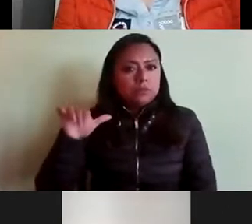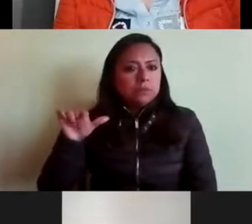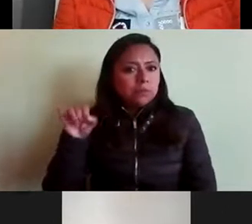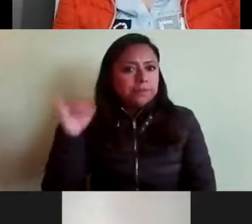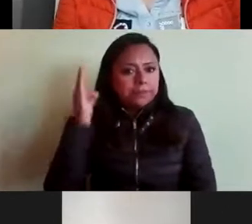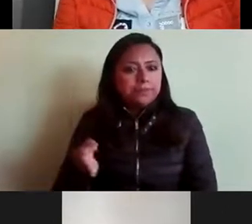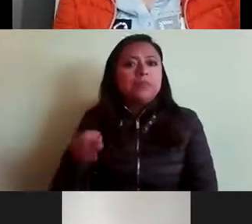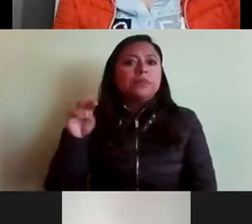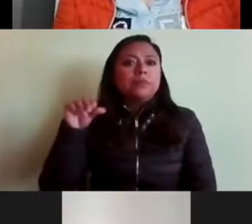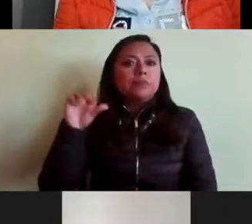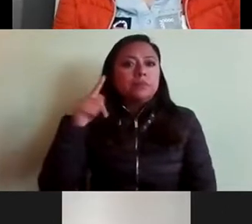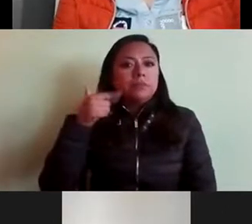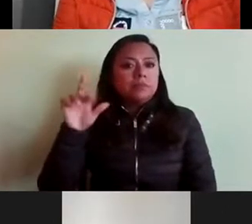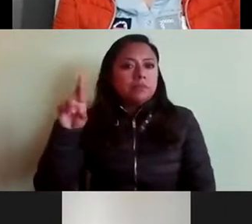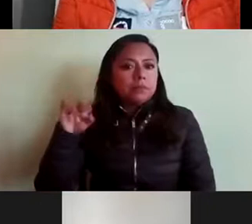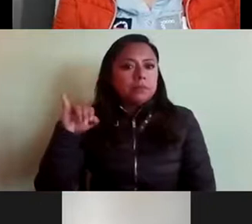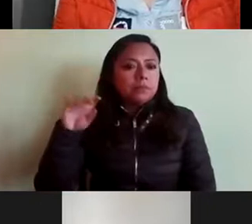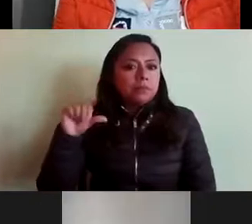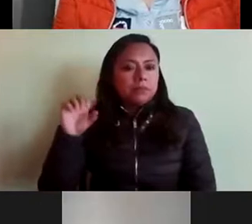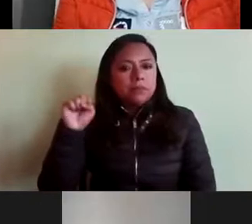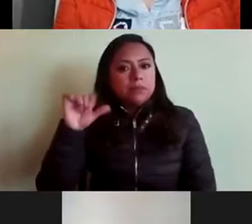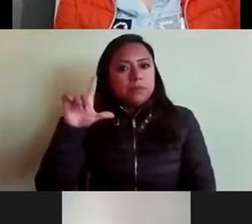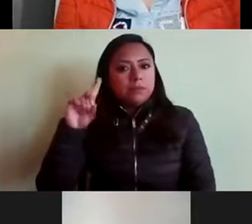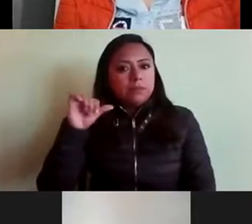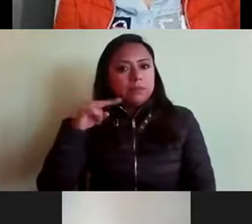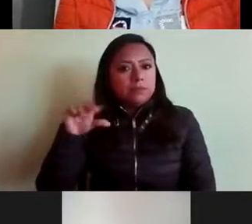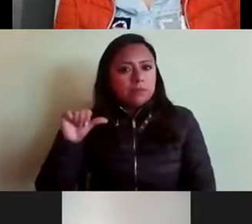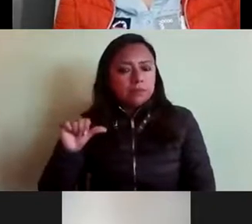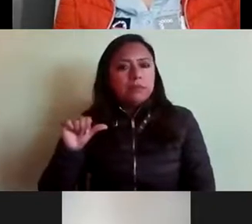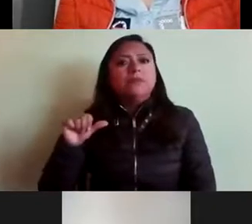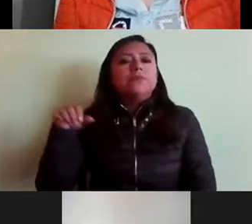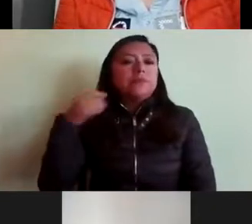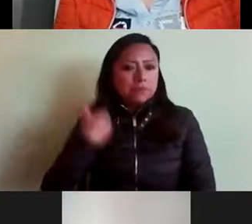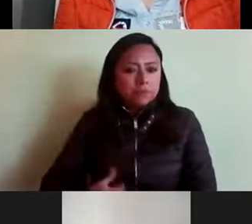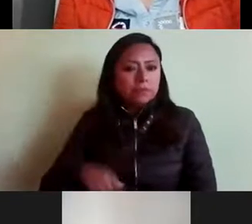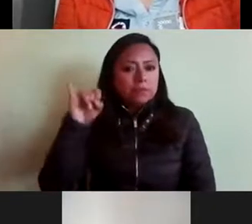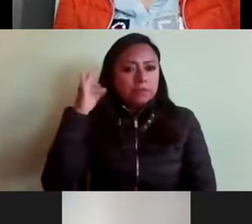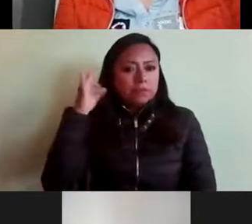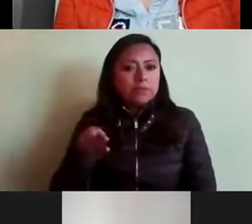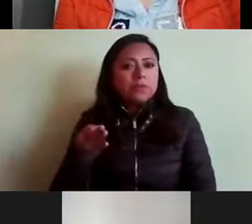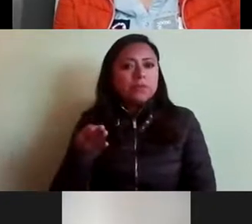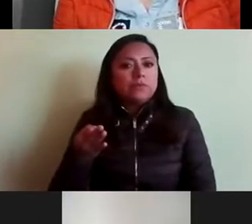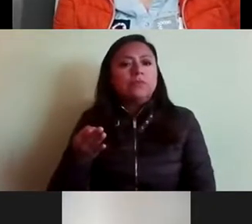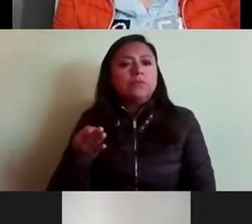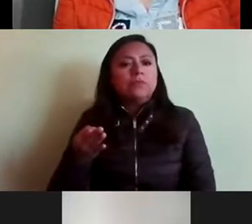Hernández, la de La Voz, a favor. Cristian Damián Von Rueck, de La Isla.